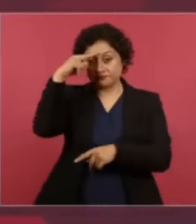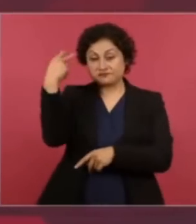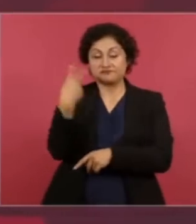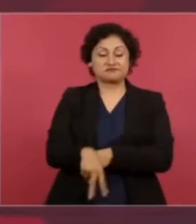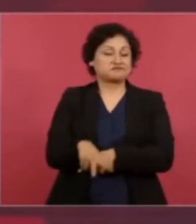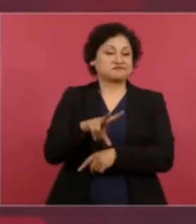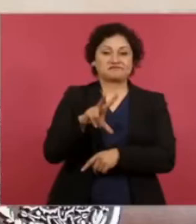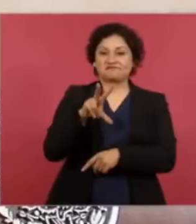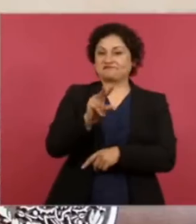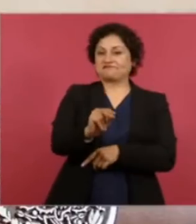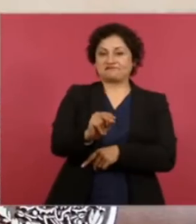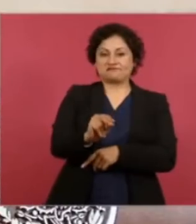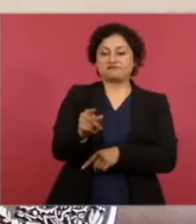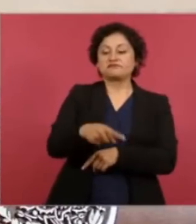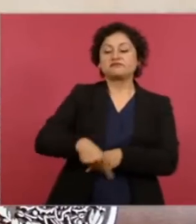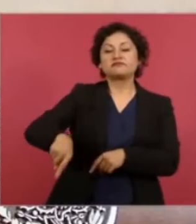no imparten justicia